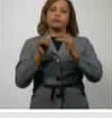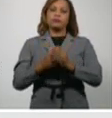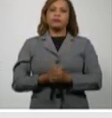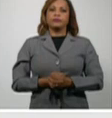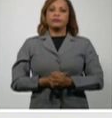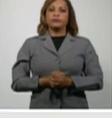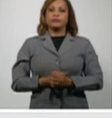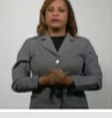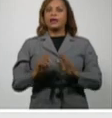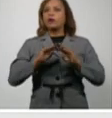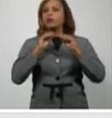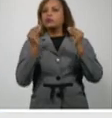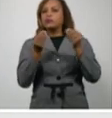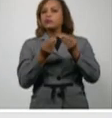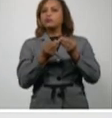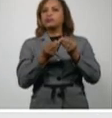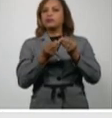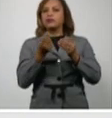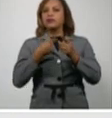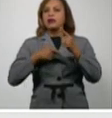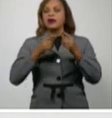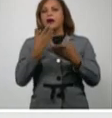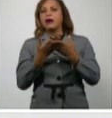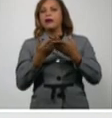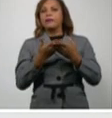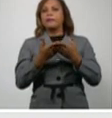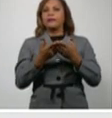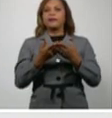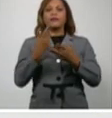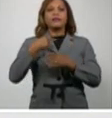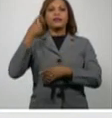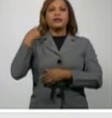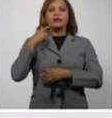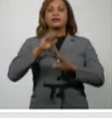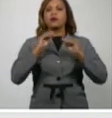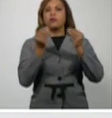Con este comportamiento de ayer ya se acumulan